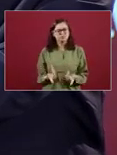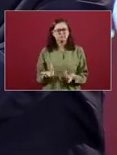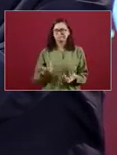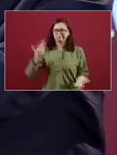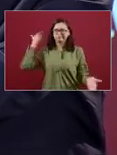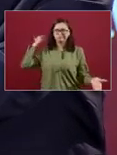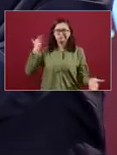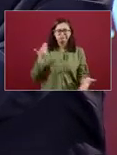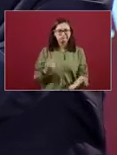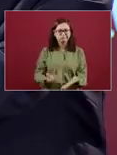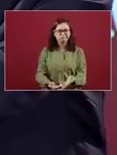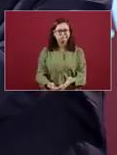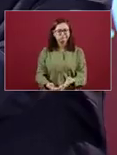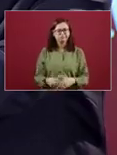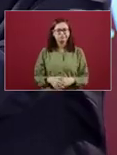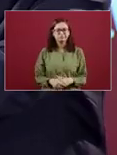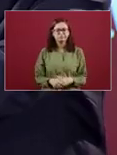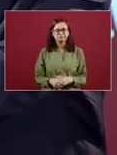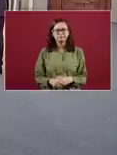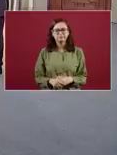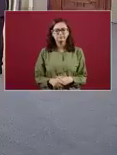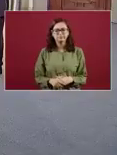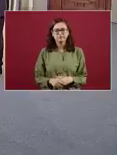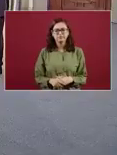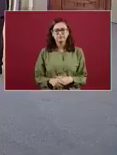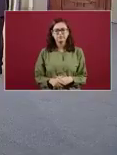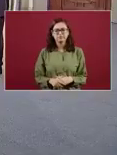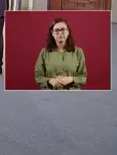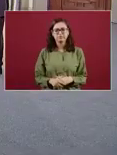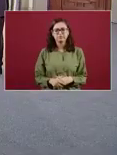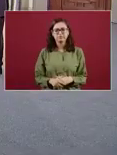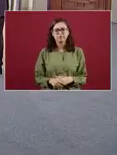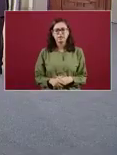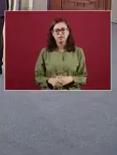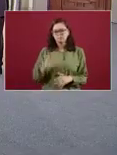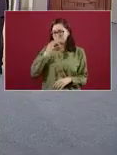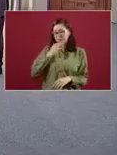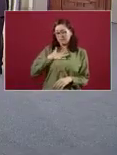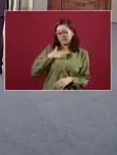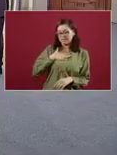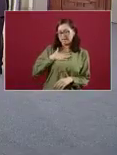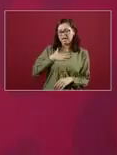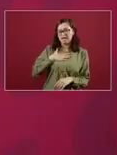Desde entonces, va a estar aquí la